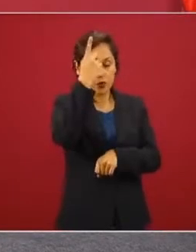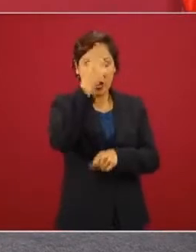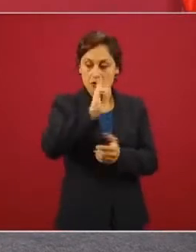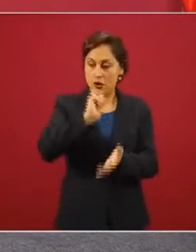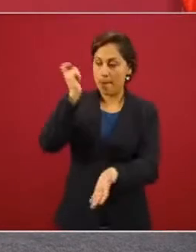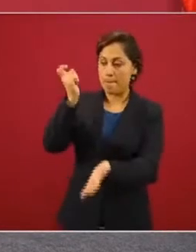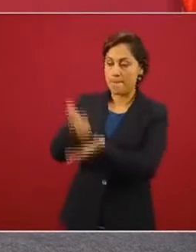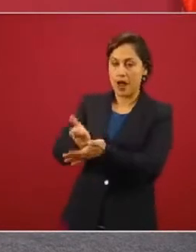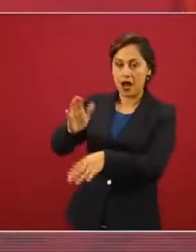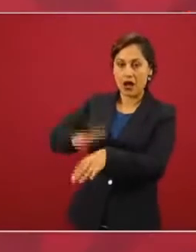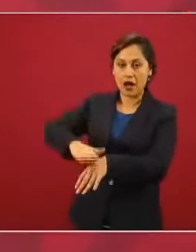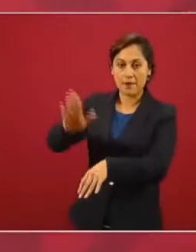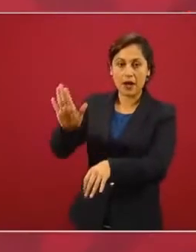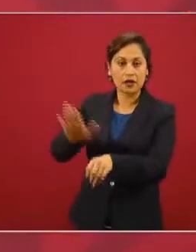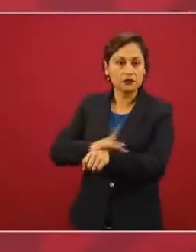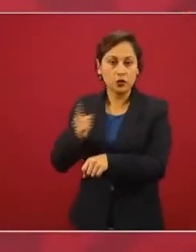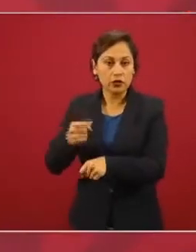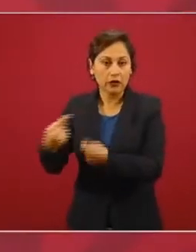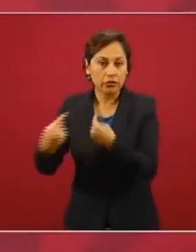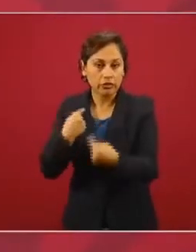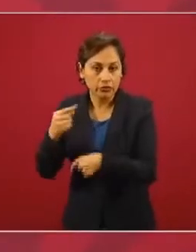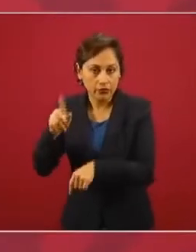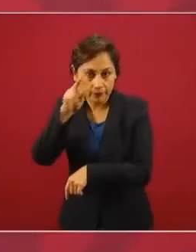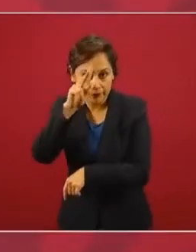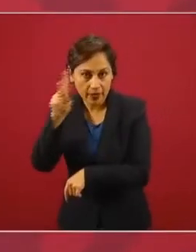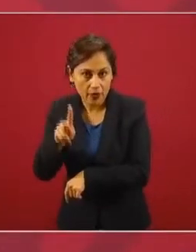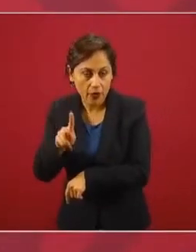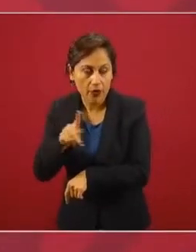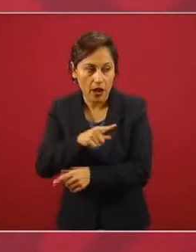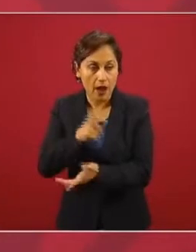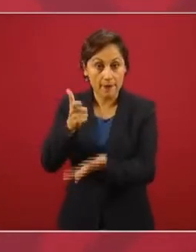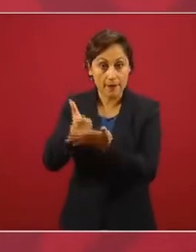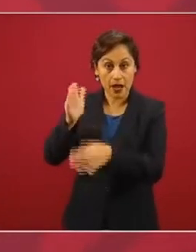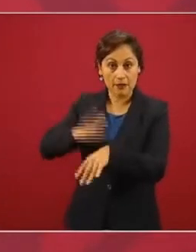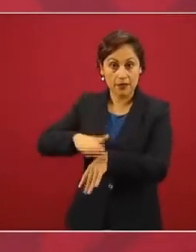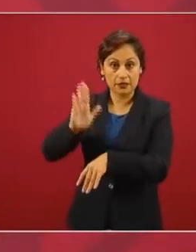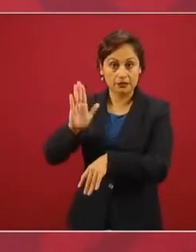porque hay unos que se dedican a eso,